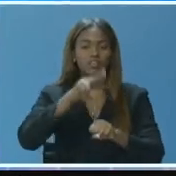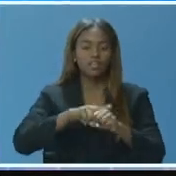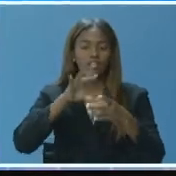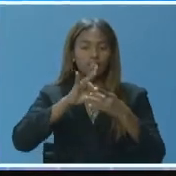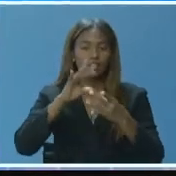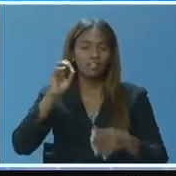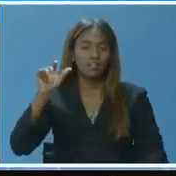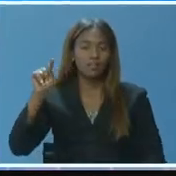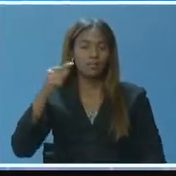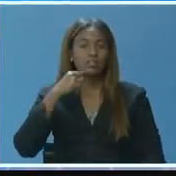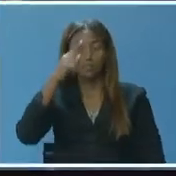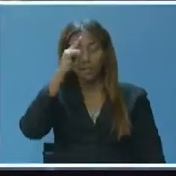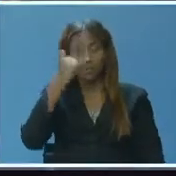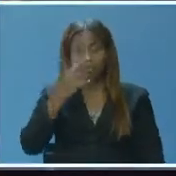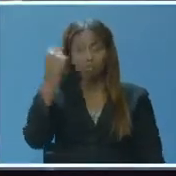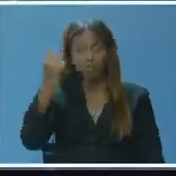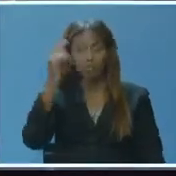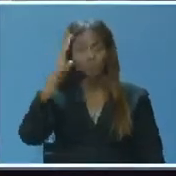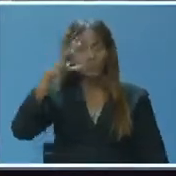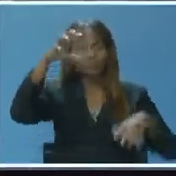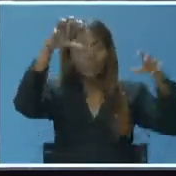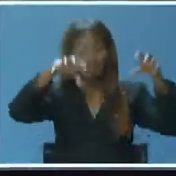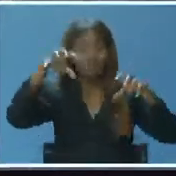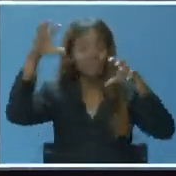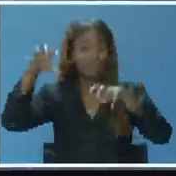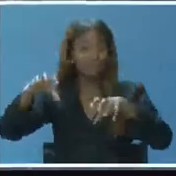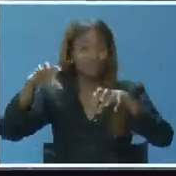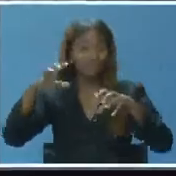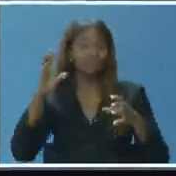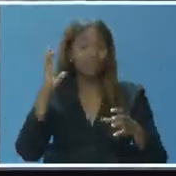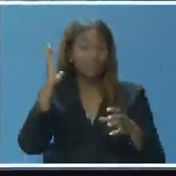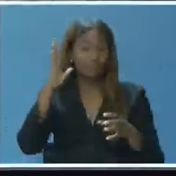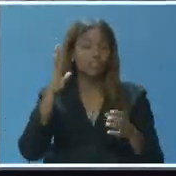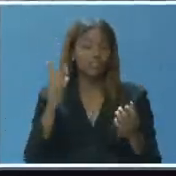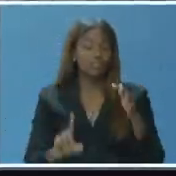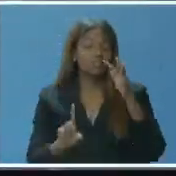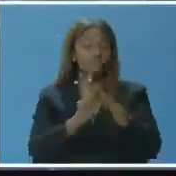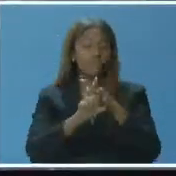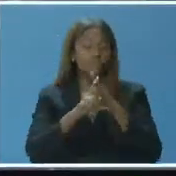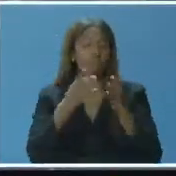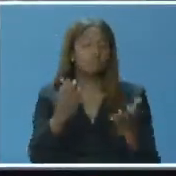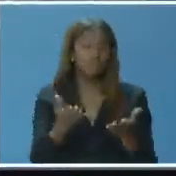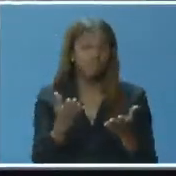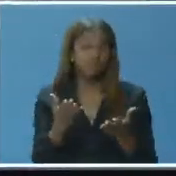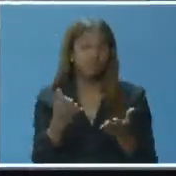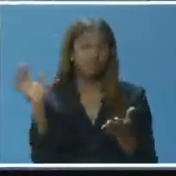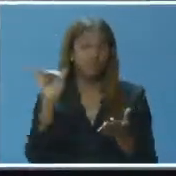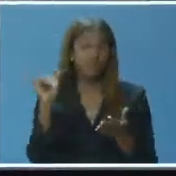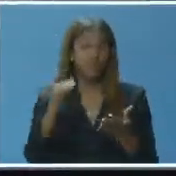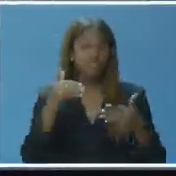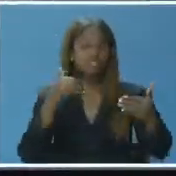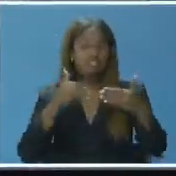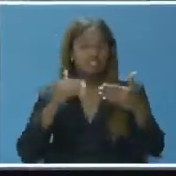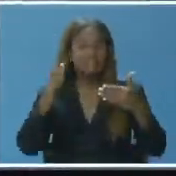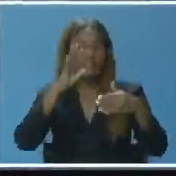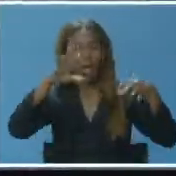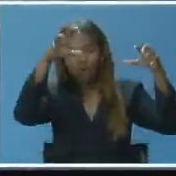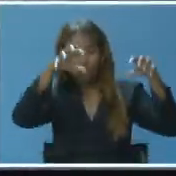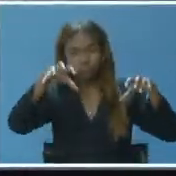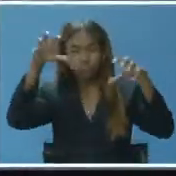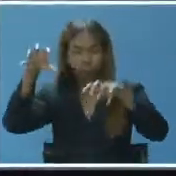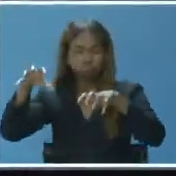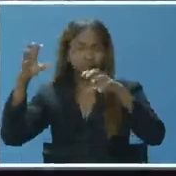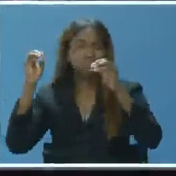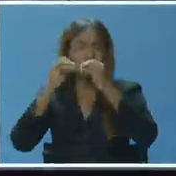Meteorología informó que para este martes se esperan aguaceros con tormentas eléctricas como consecuencia de una vaguada y el acercamiento de una onda